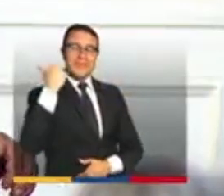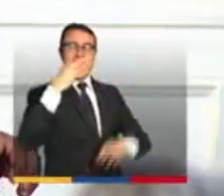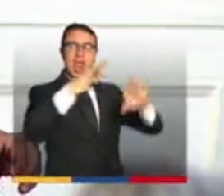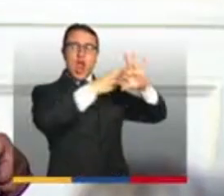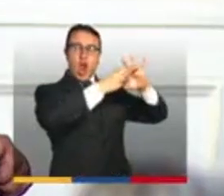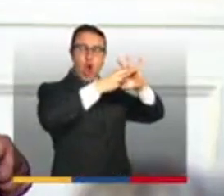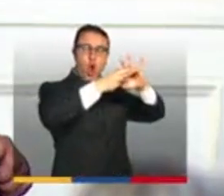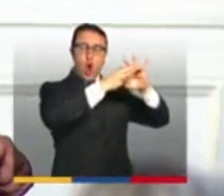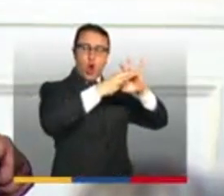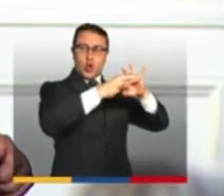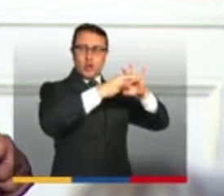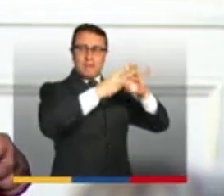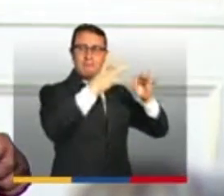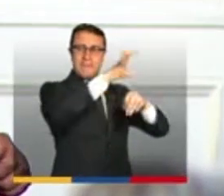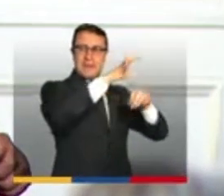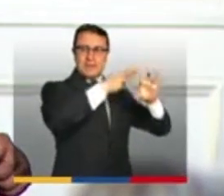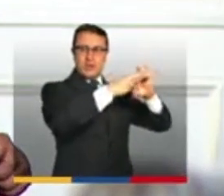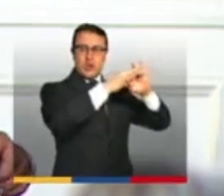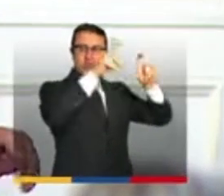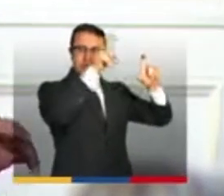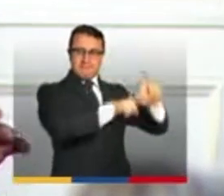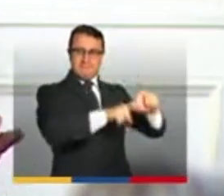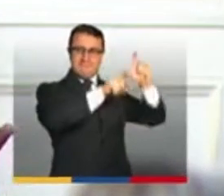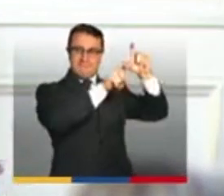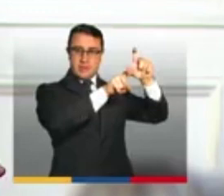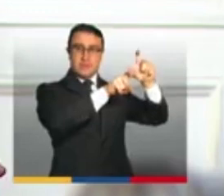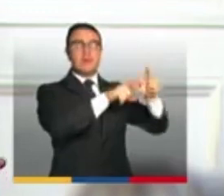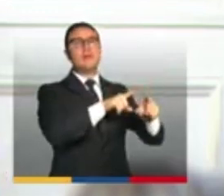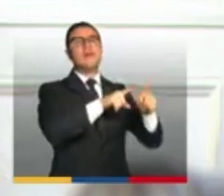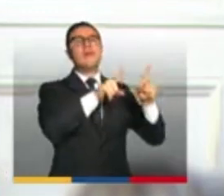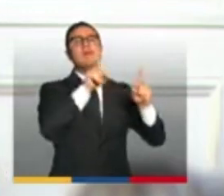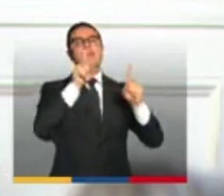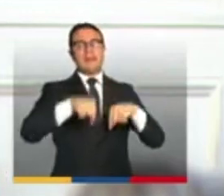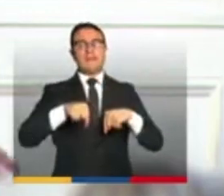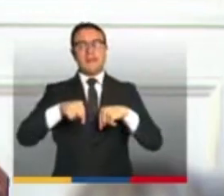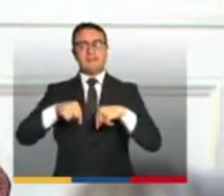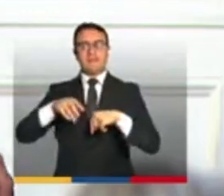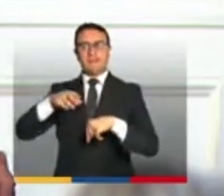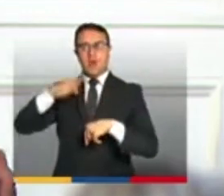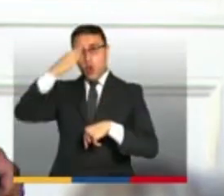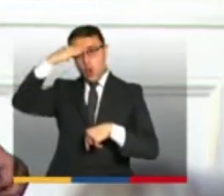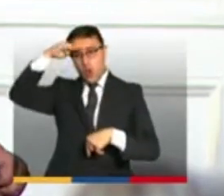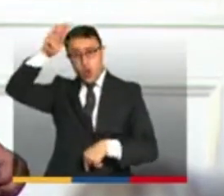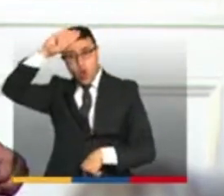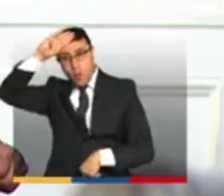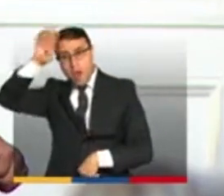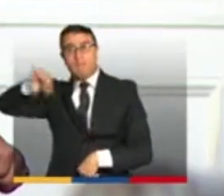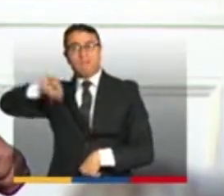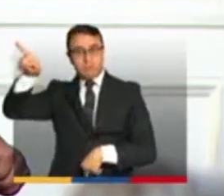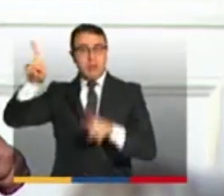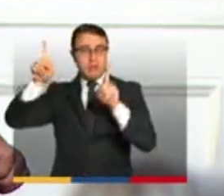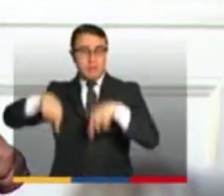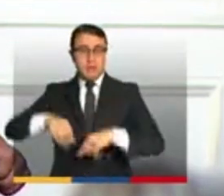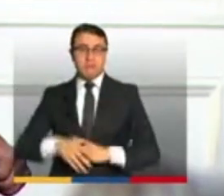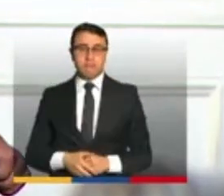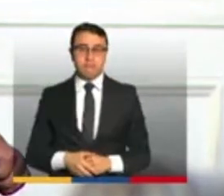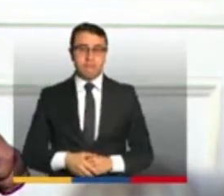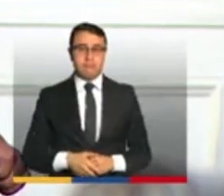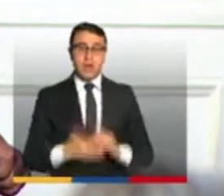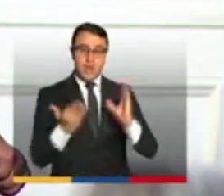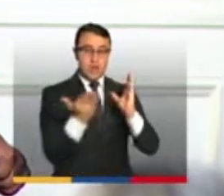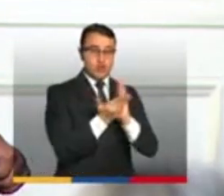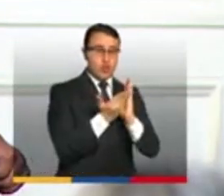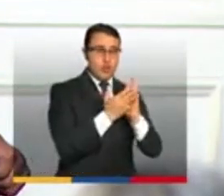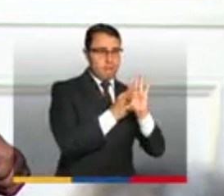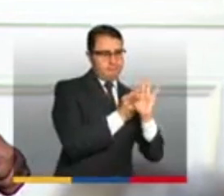Cuba antaño en el deporte. Poder ligar estudio y deporte. Ellos nunca desligaron